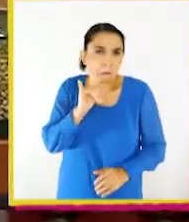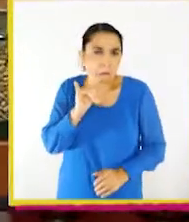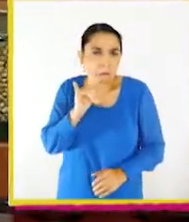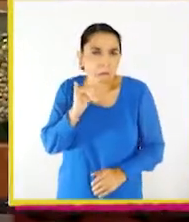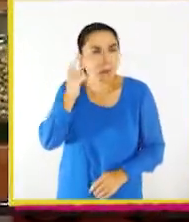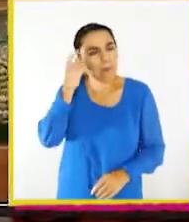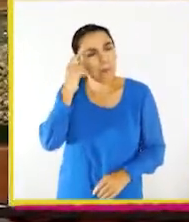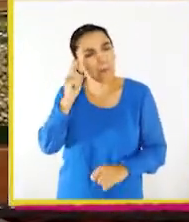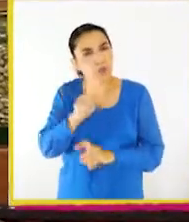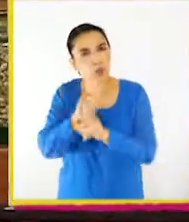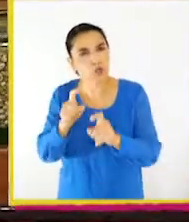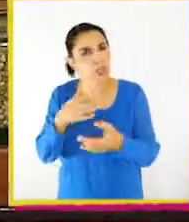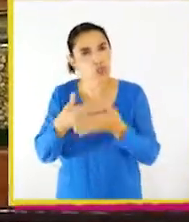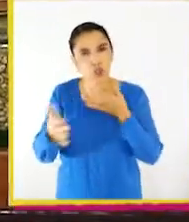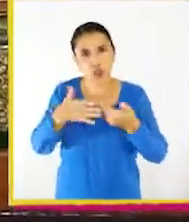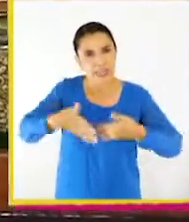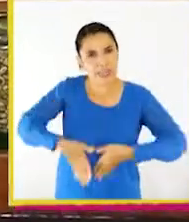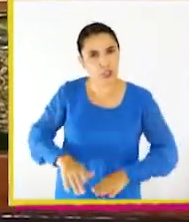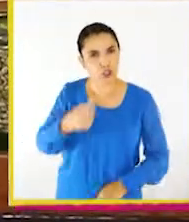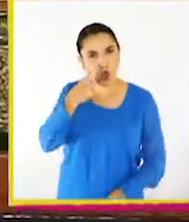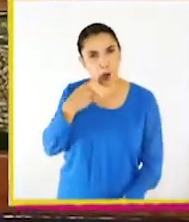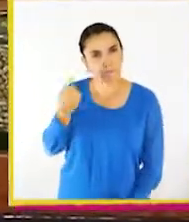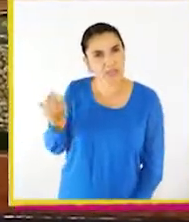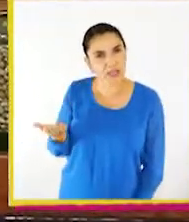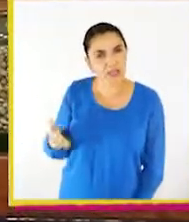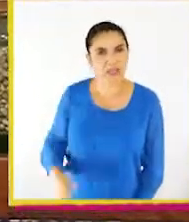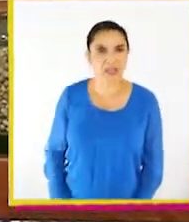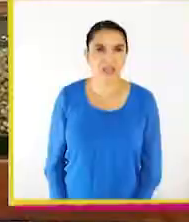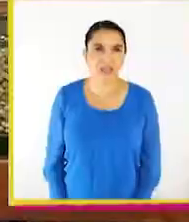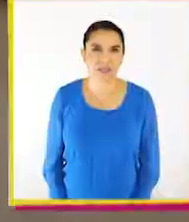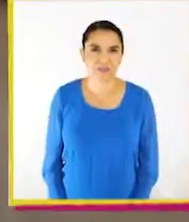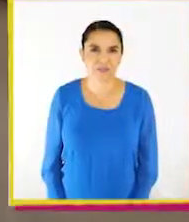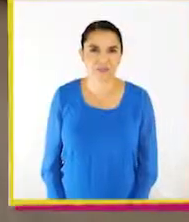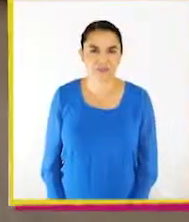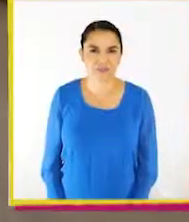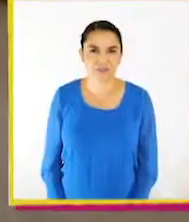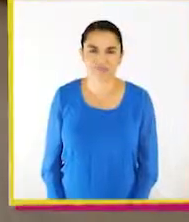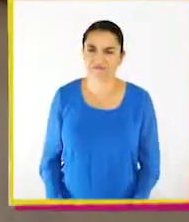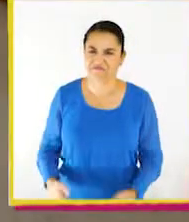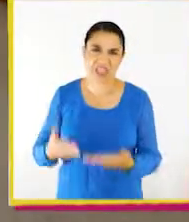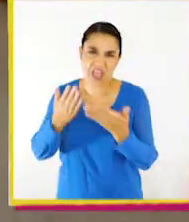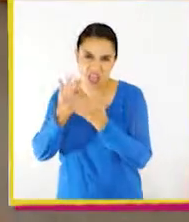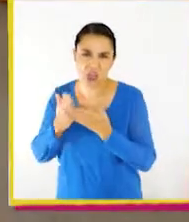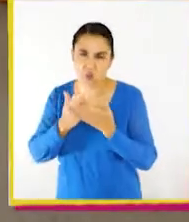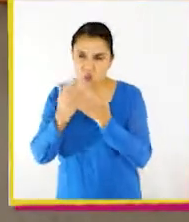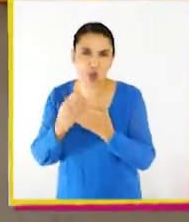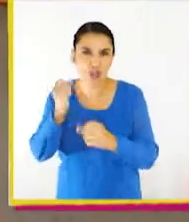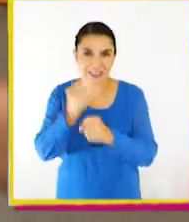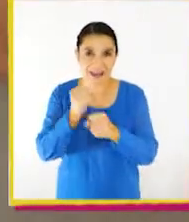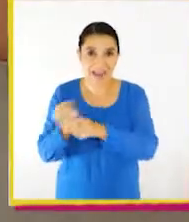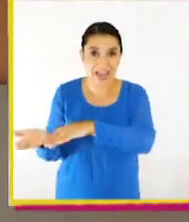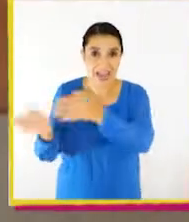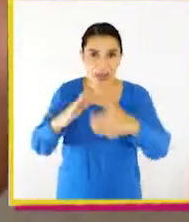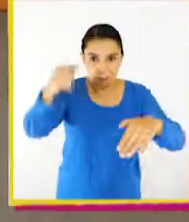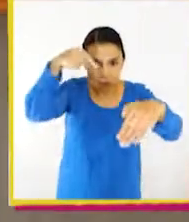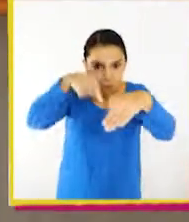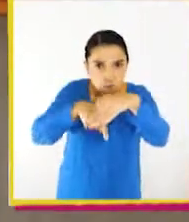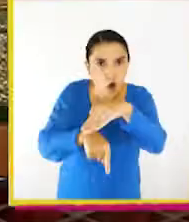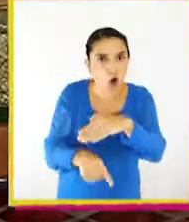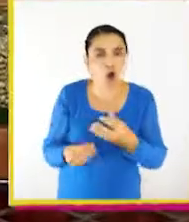me pregunto, ¿dónde habrá nacido este señor? ¿Qué habrá estudiado para trabajar en el fondo del